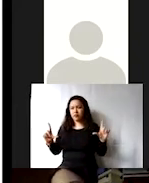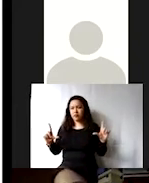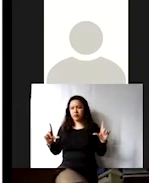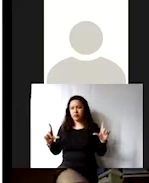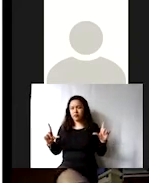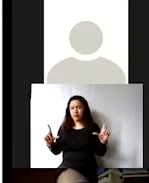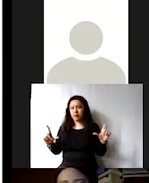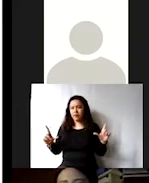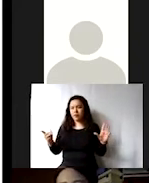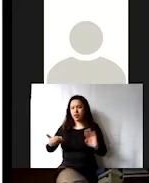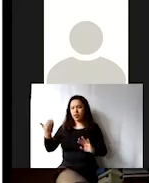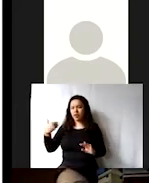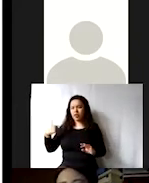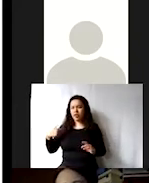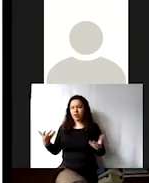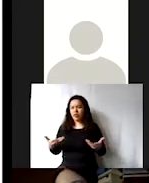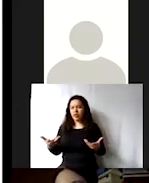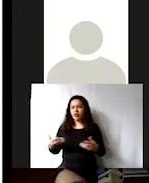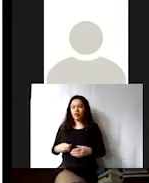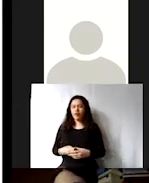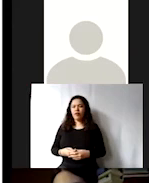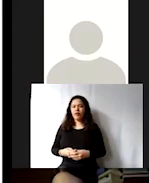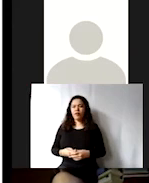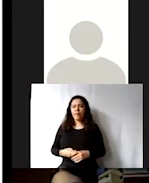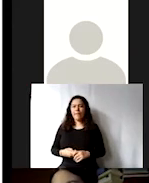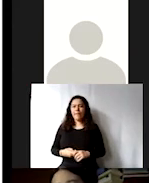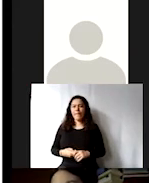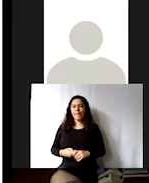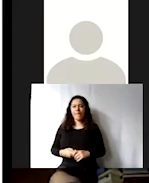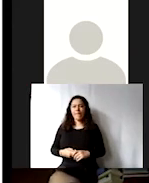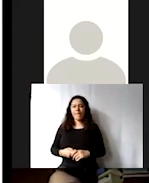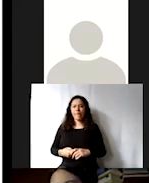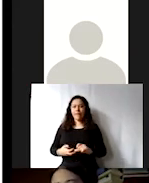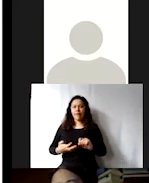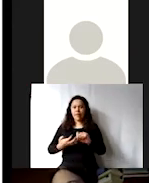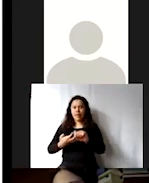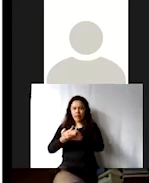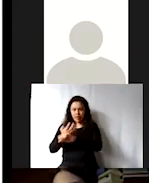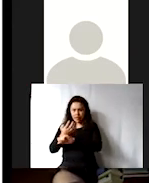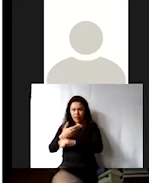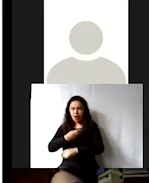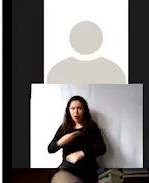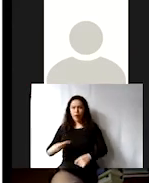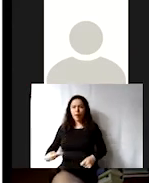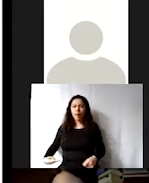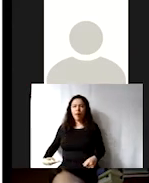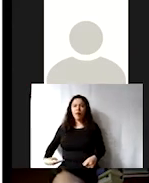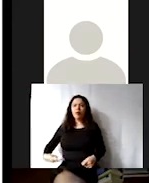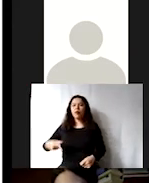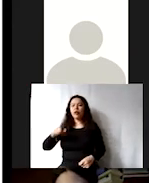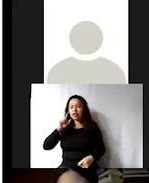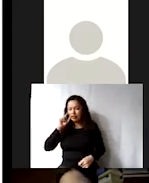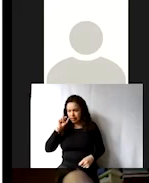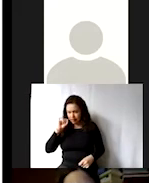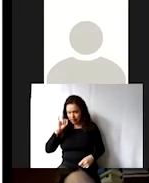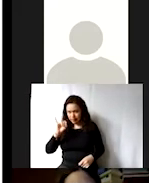ocasión anterior, conocer aquellos estados, aquellos municipios que sí están trabajando con